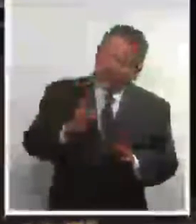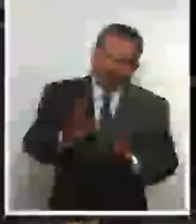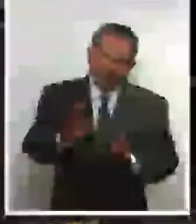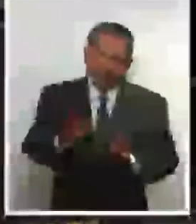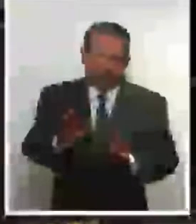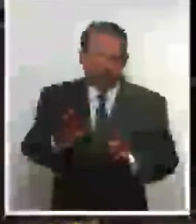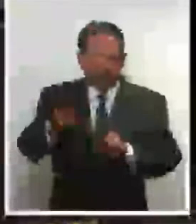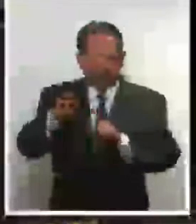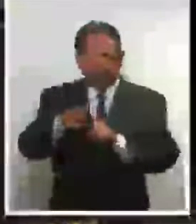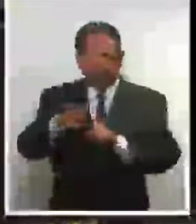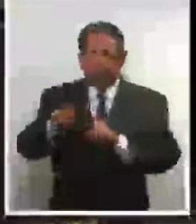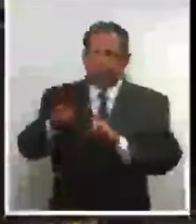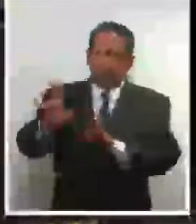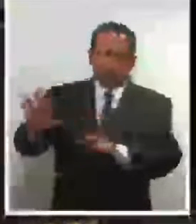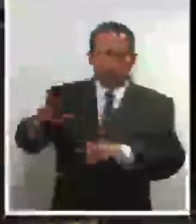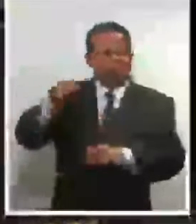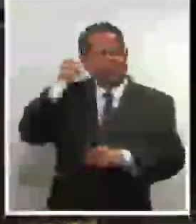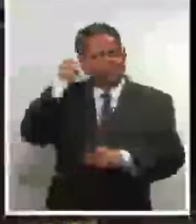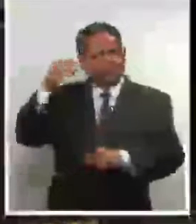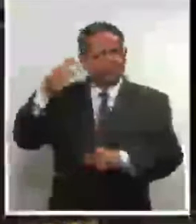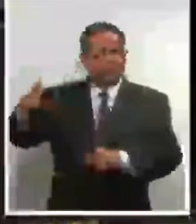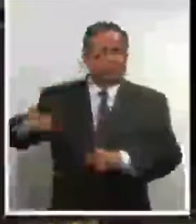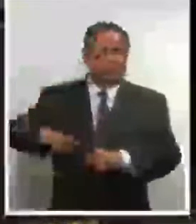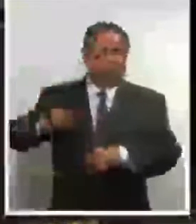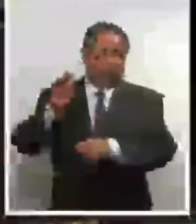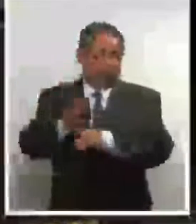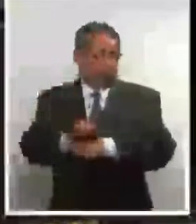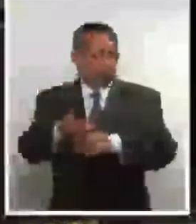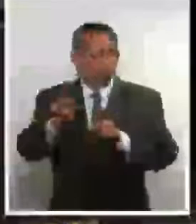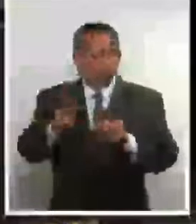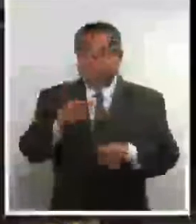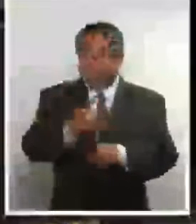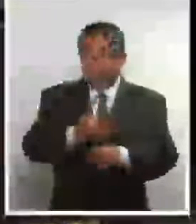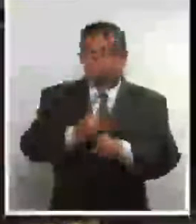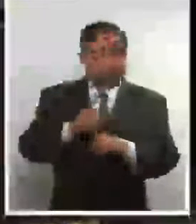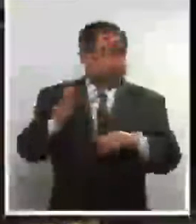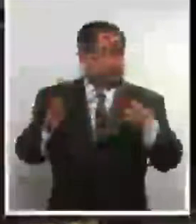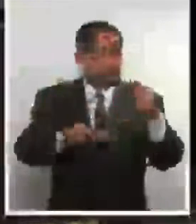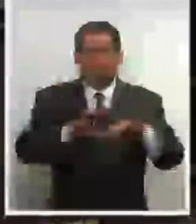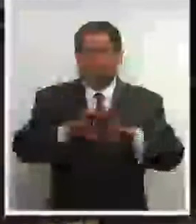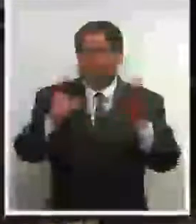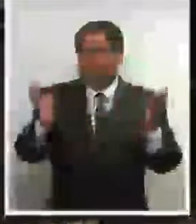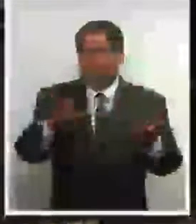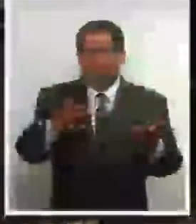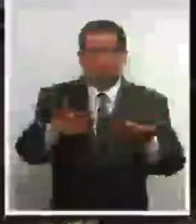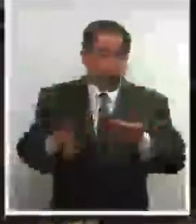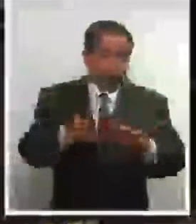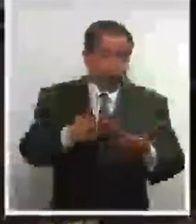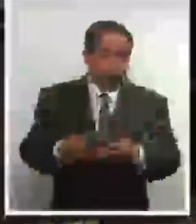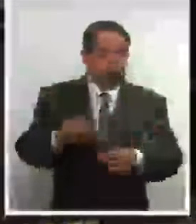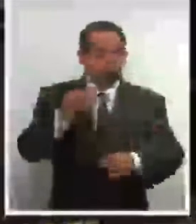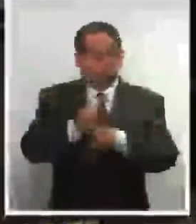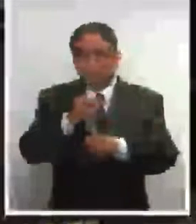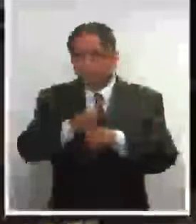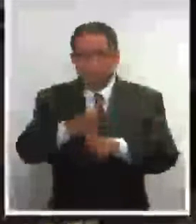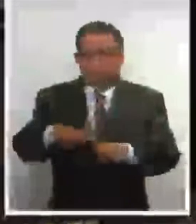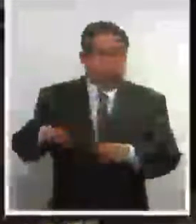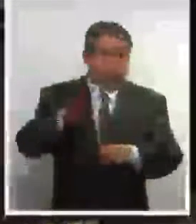el sentido jovesiano, pero en el mundo contemporáneo en el que nos ha tocado